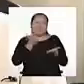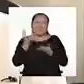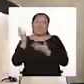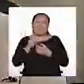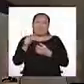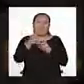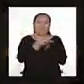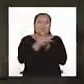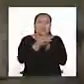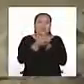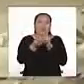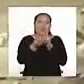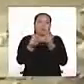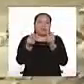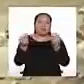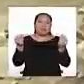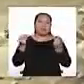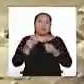prácticamente desaparecieron.